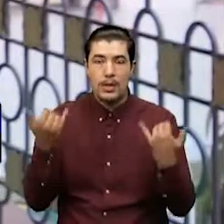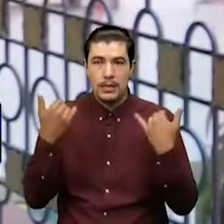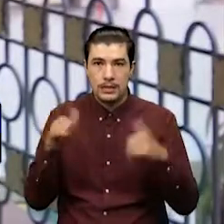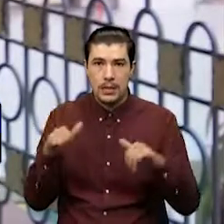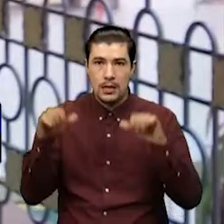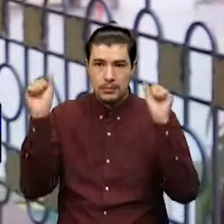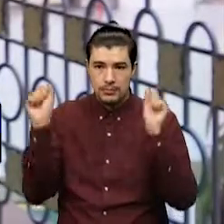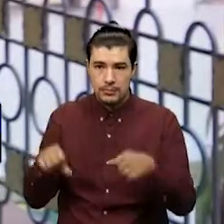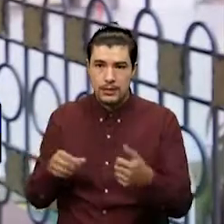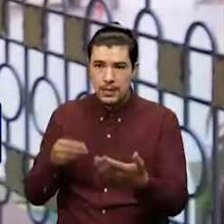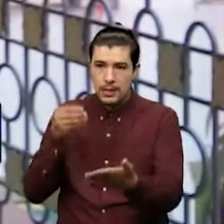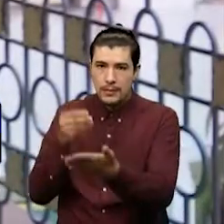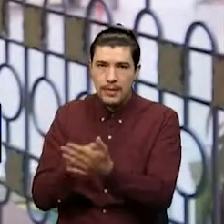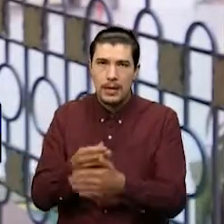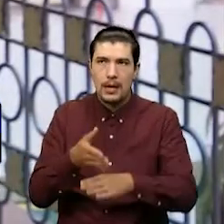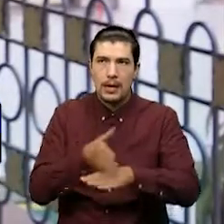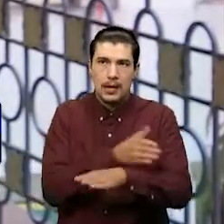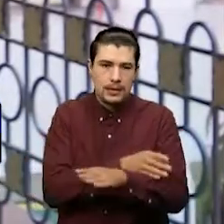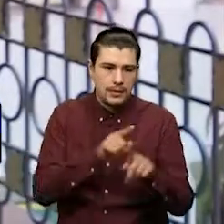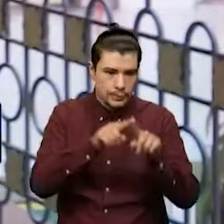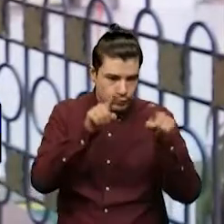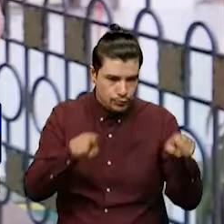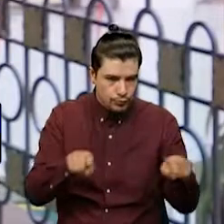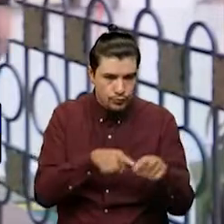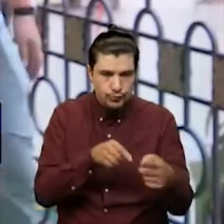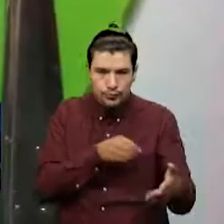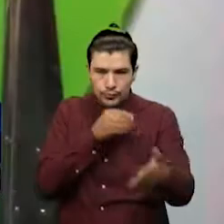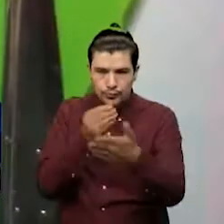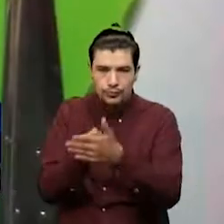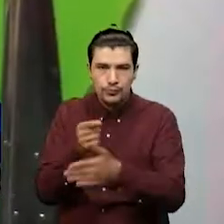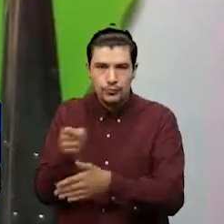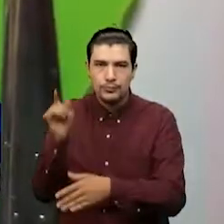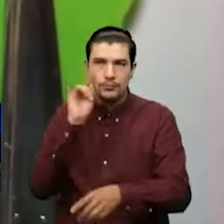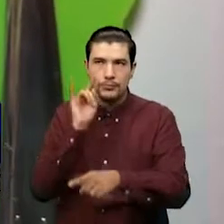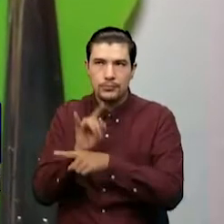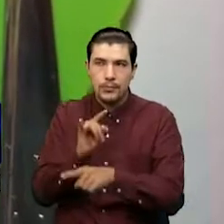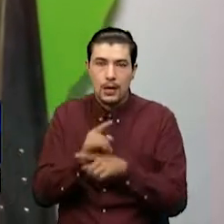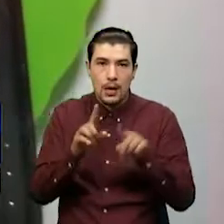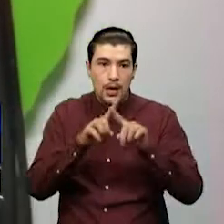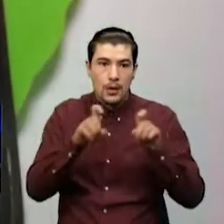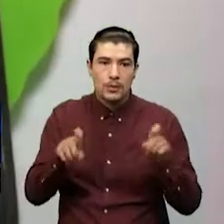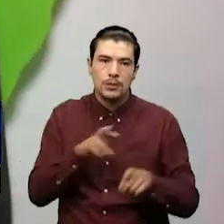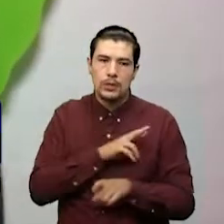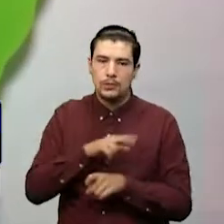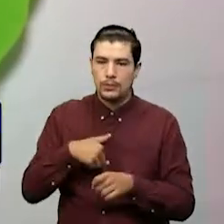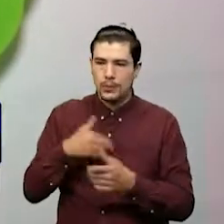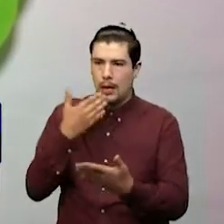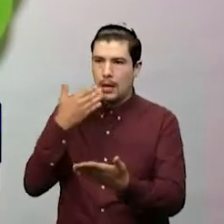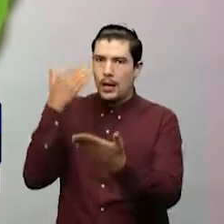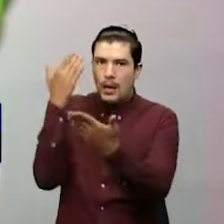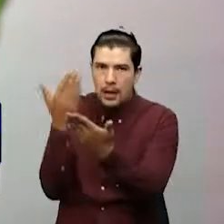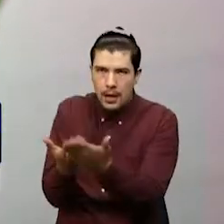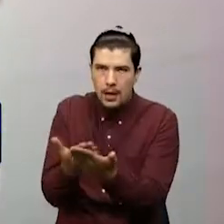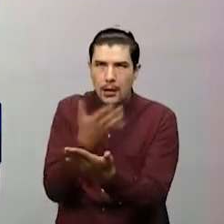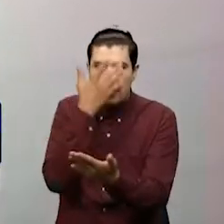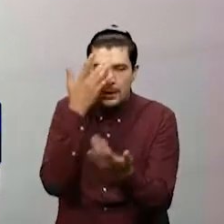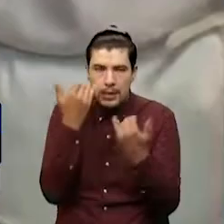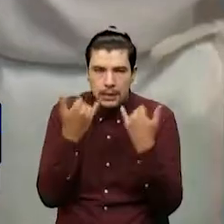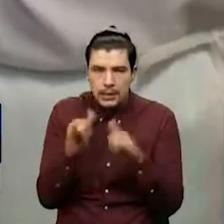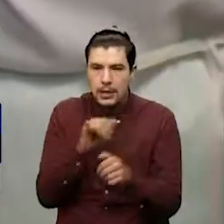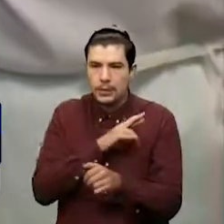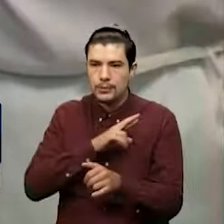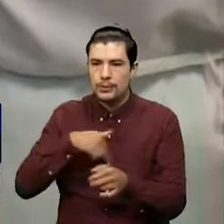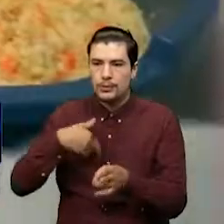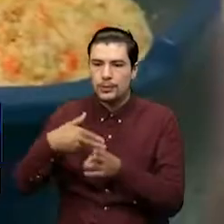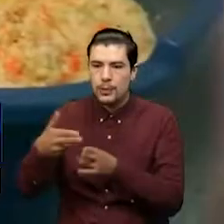pago con una pre liquidación que ha hecho la interventoría cosa que agradecemos porque estábamos ya pues próximos a